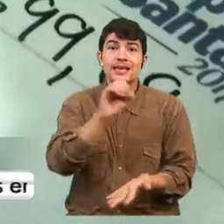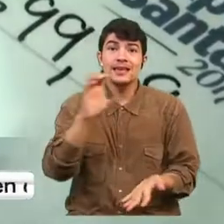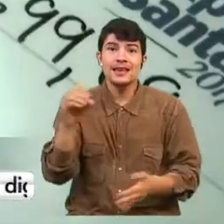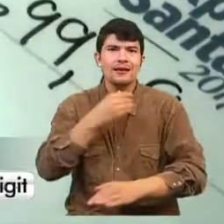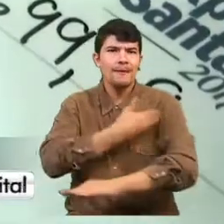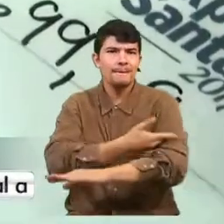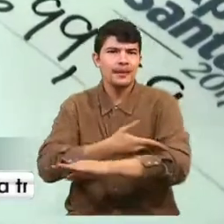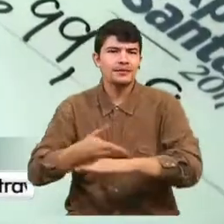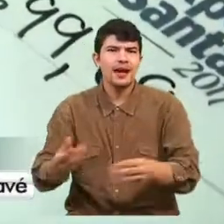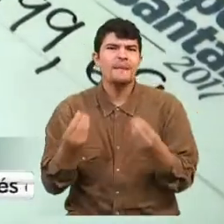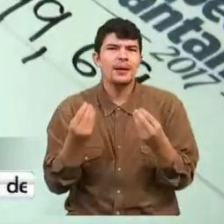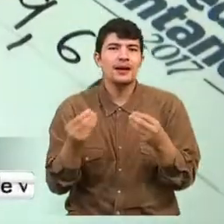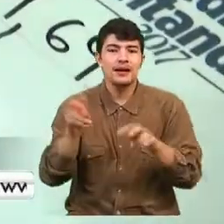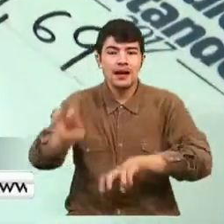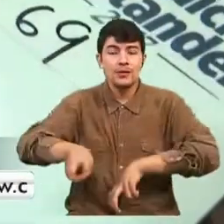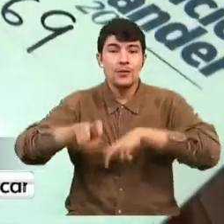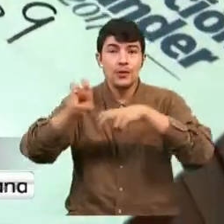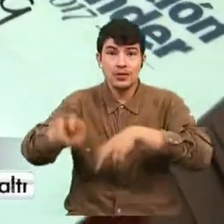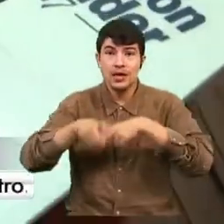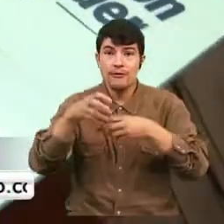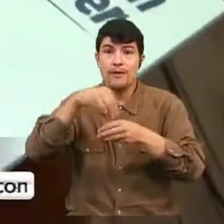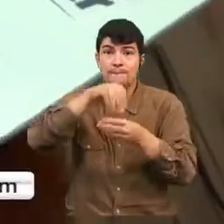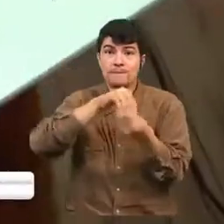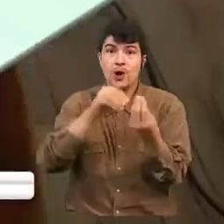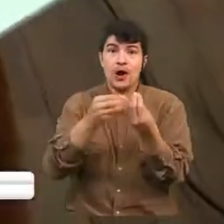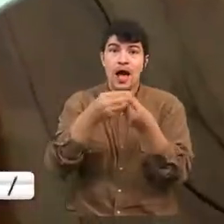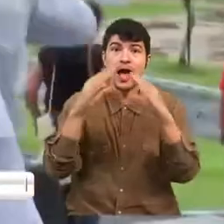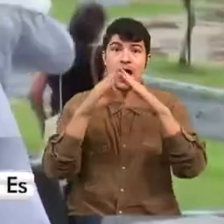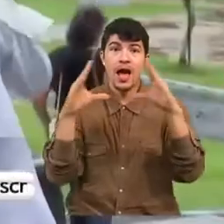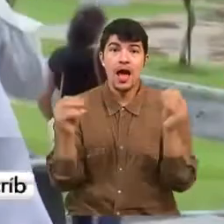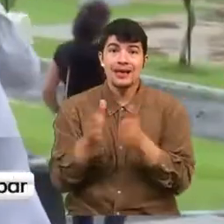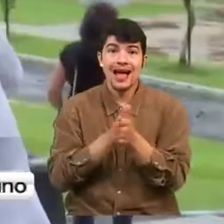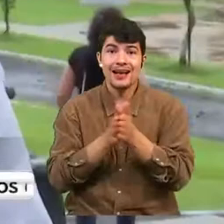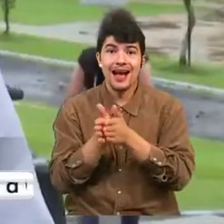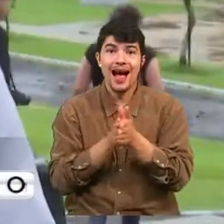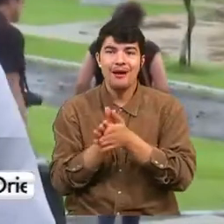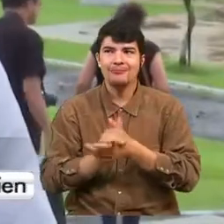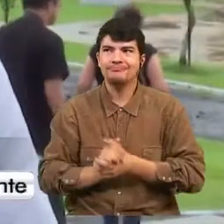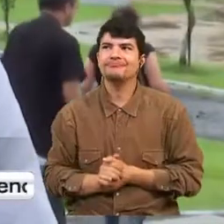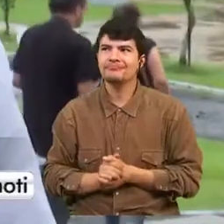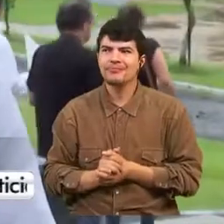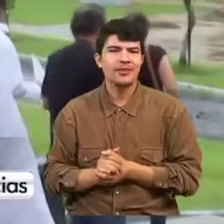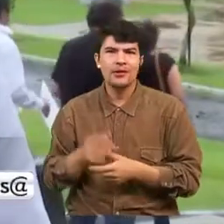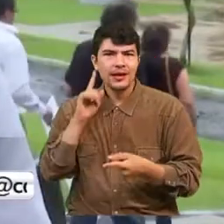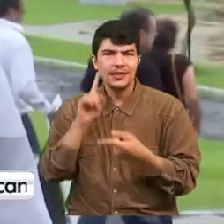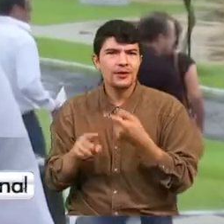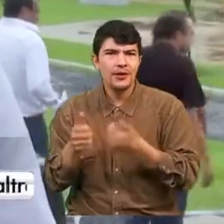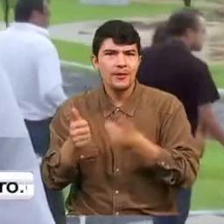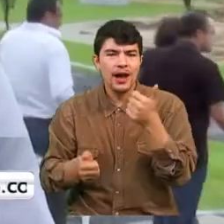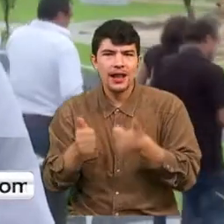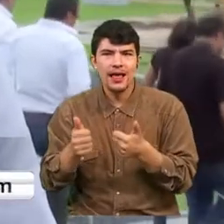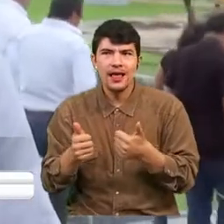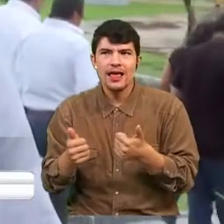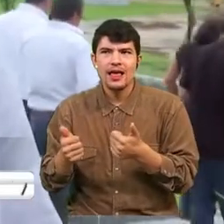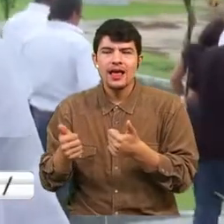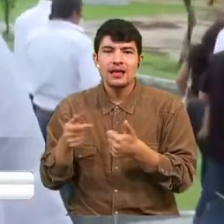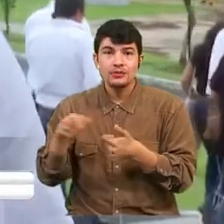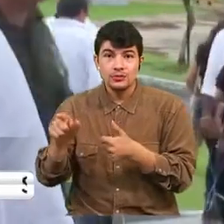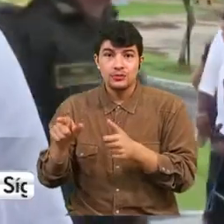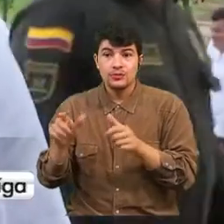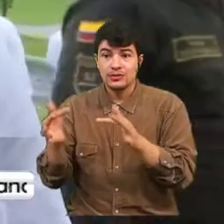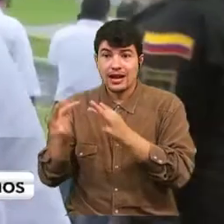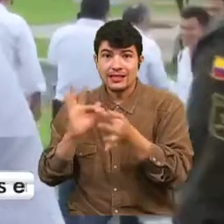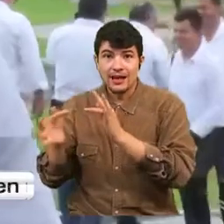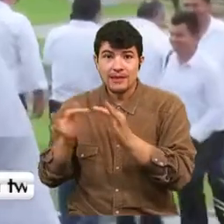de pesos para los cultivos de mora y cacao. Generar valor agregado, poner a funcionar la planta despulpadora para